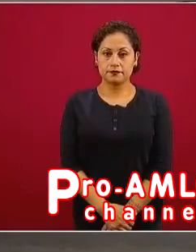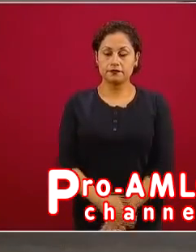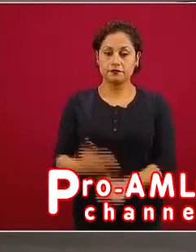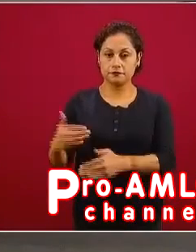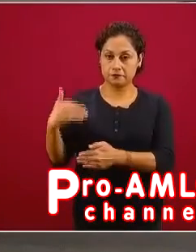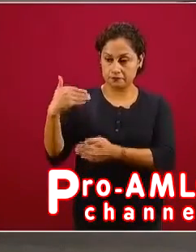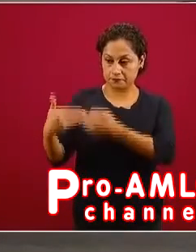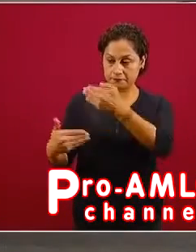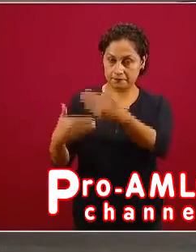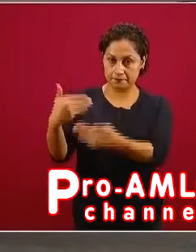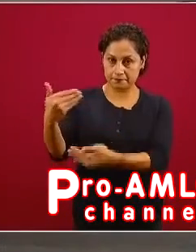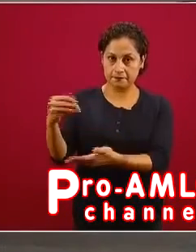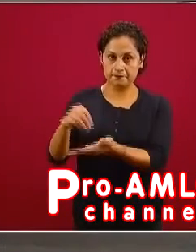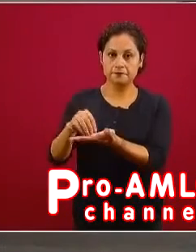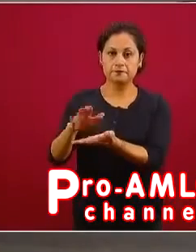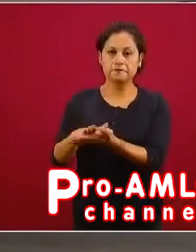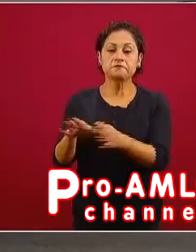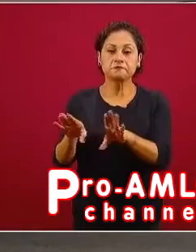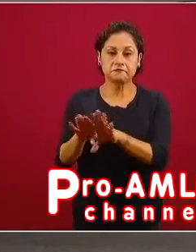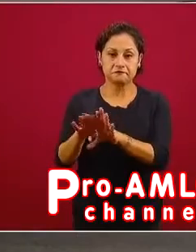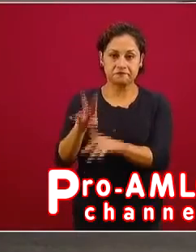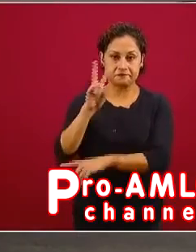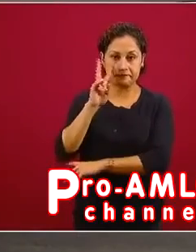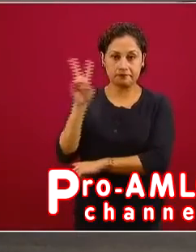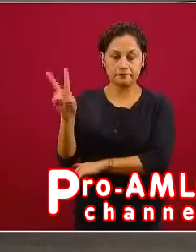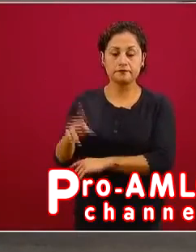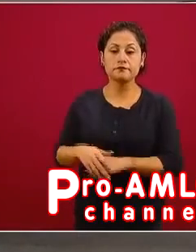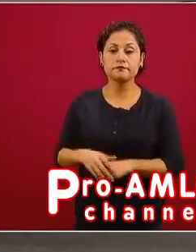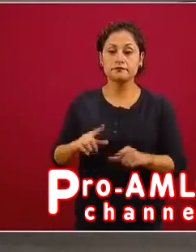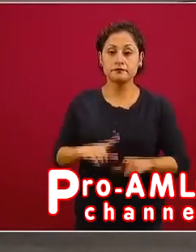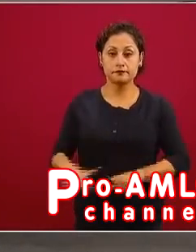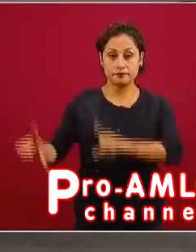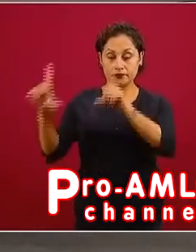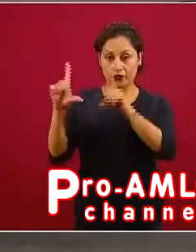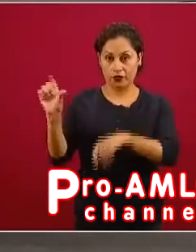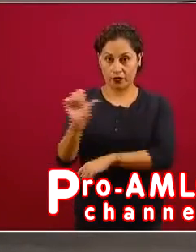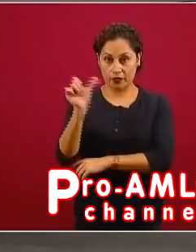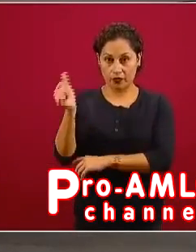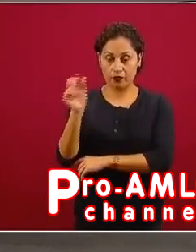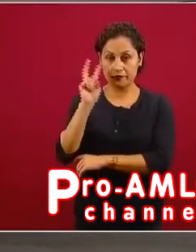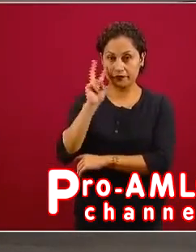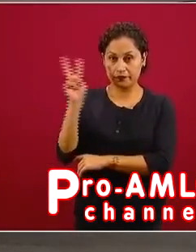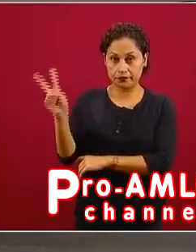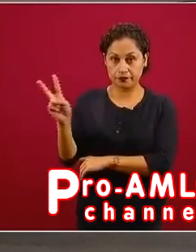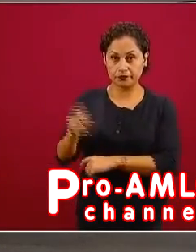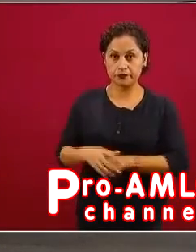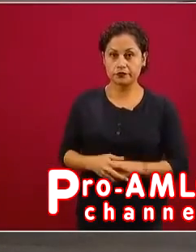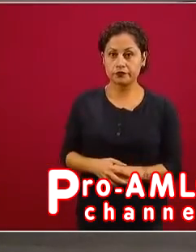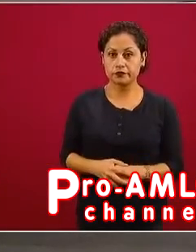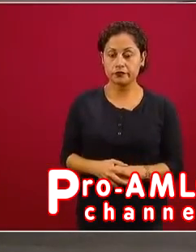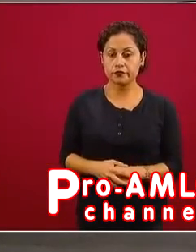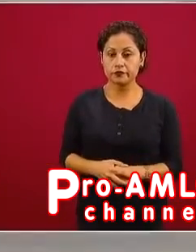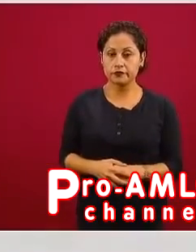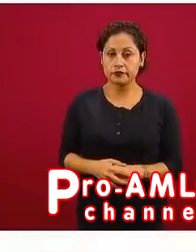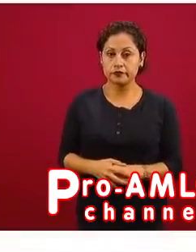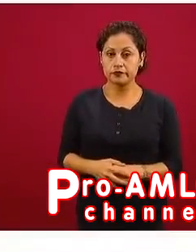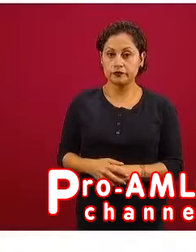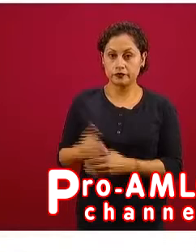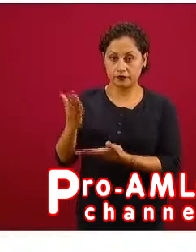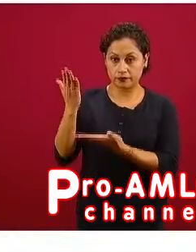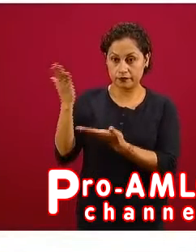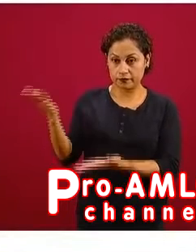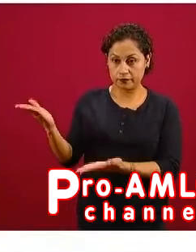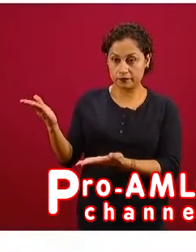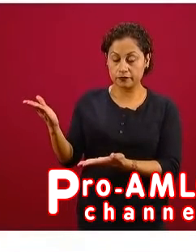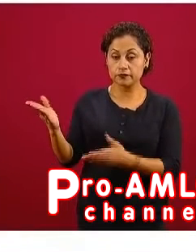del tiempo. En la siguiente diapositiva vemos la curva epidémica, que también está integrada tanto